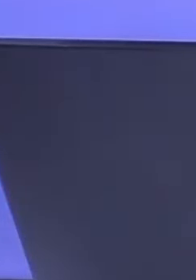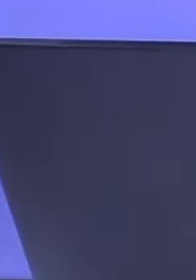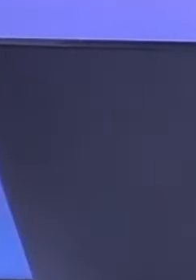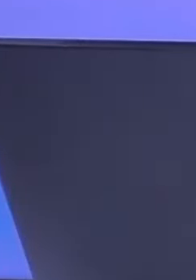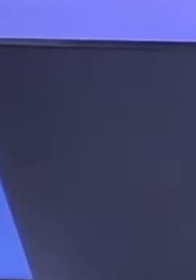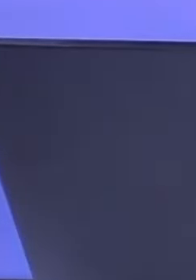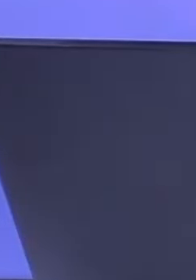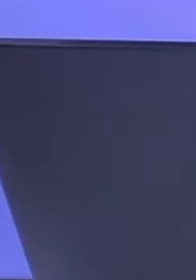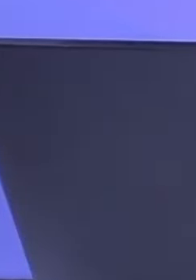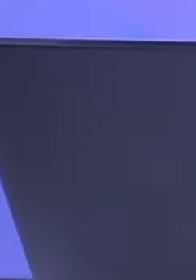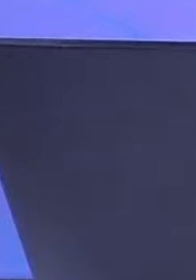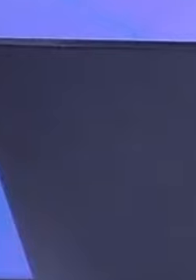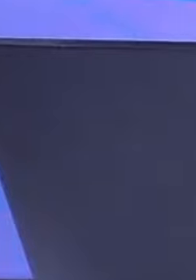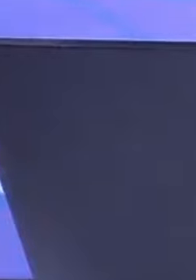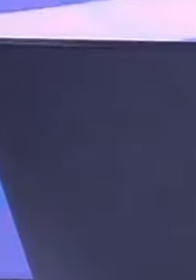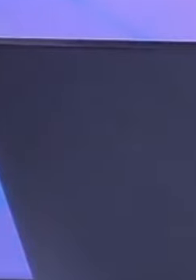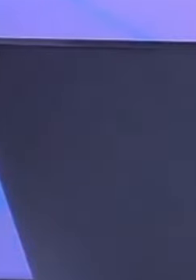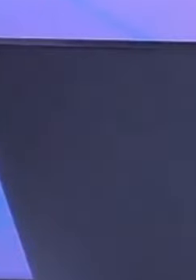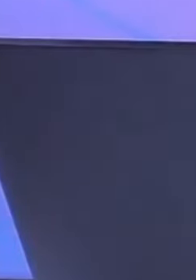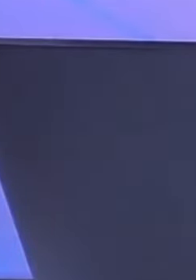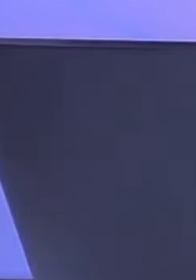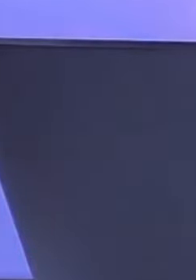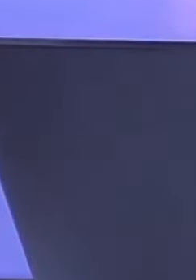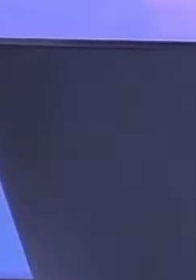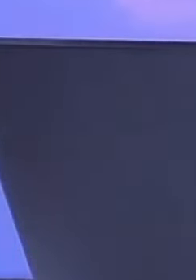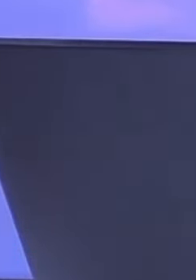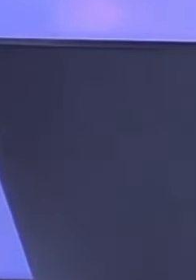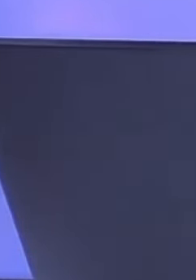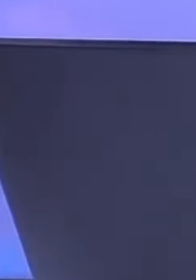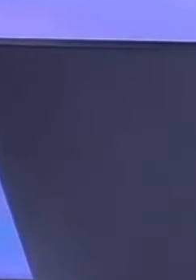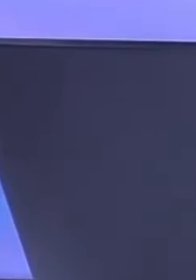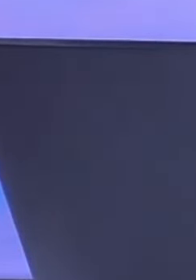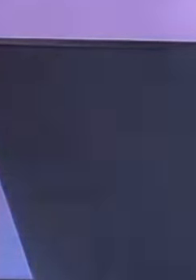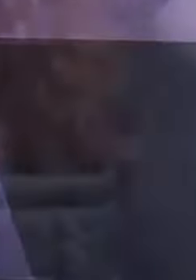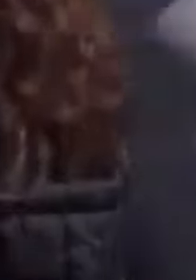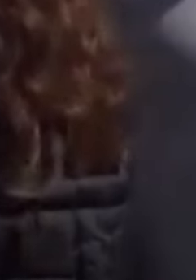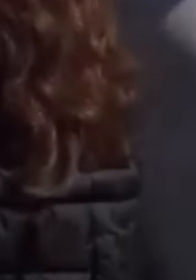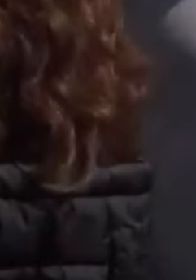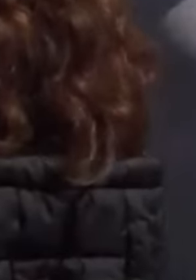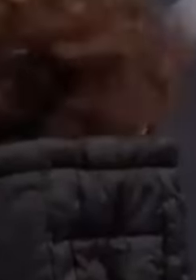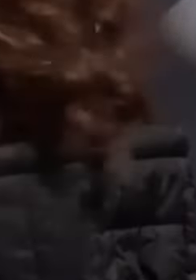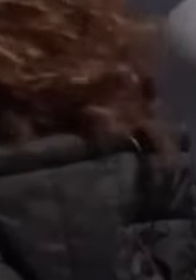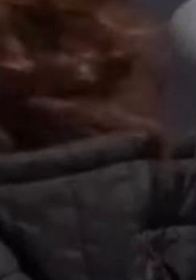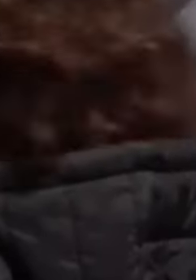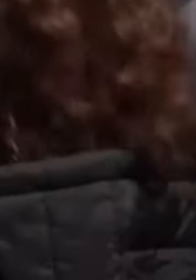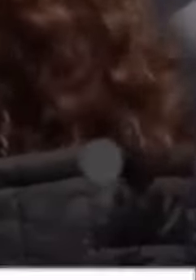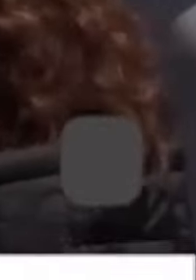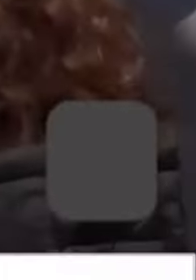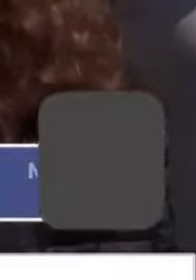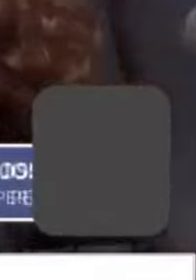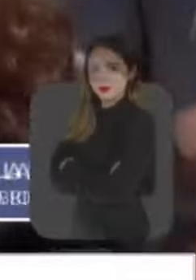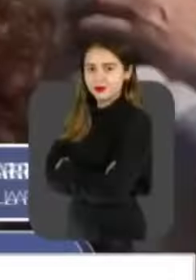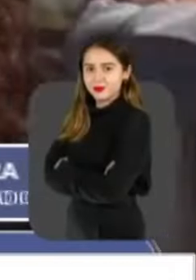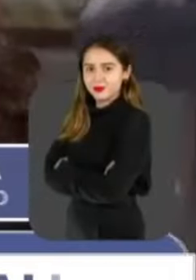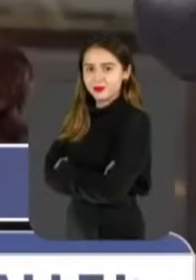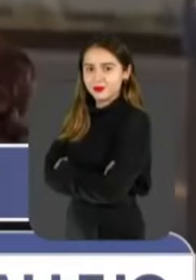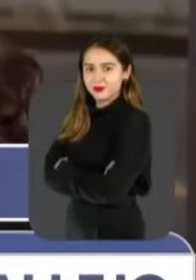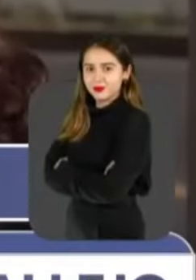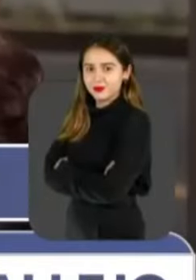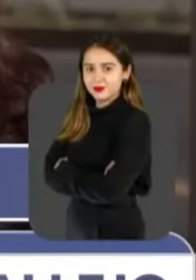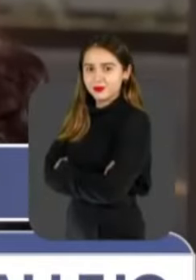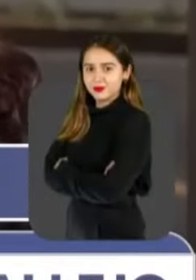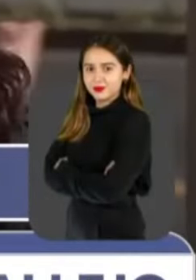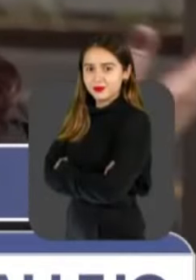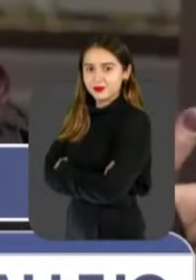o el caso Hermosilla. María José de la Barra con el informe. Después de varios días de emplazamiento, la alcaldesa de